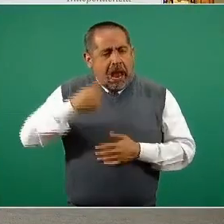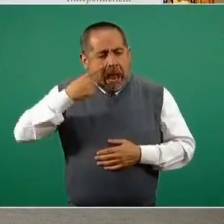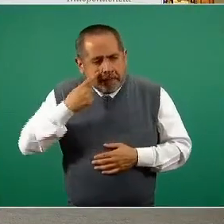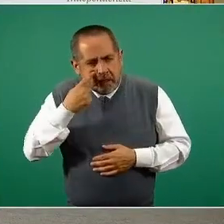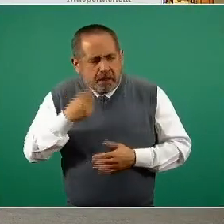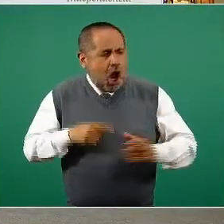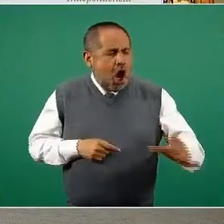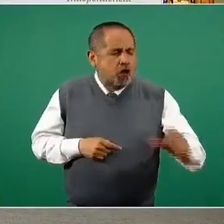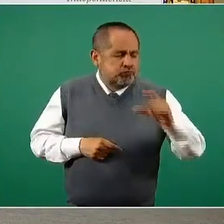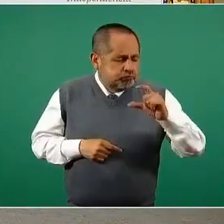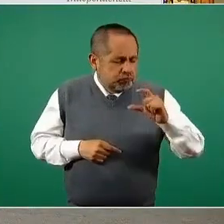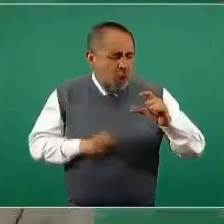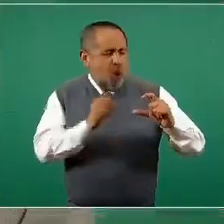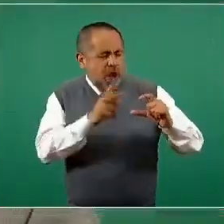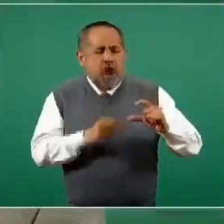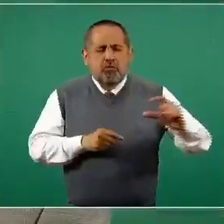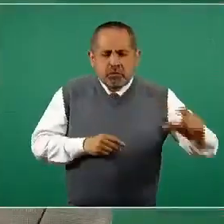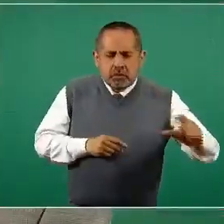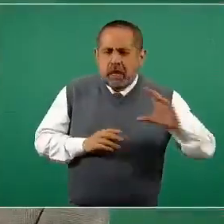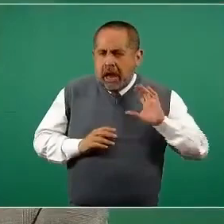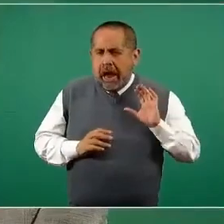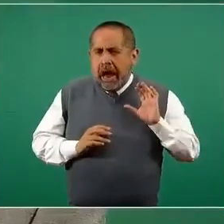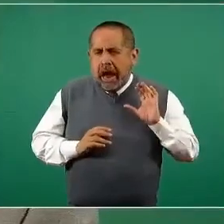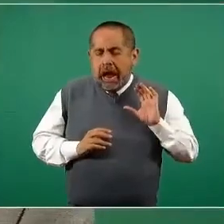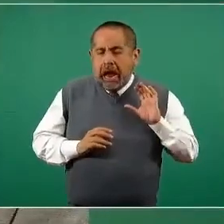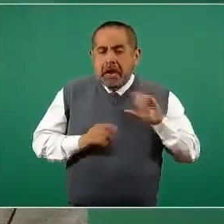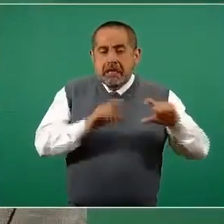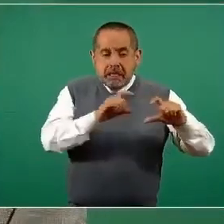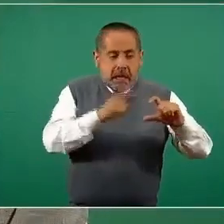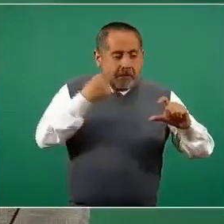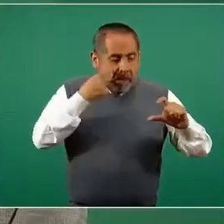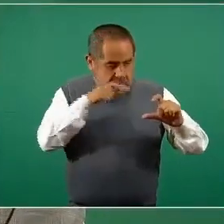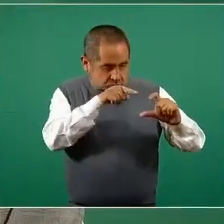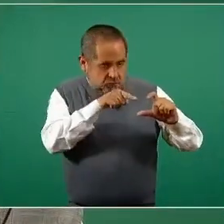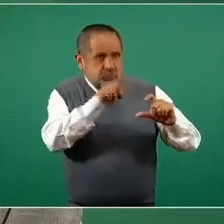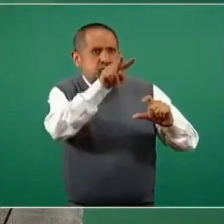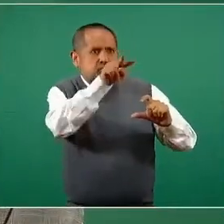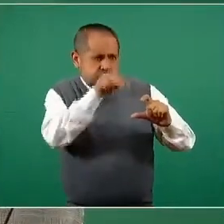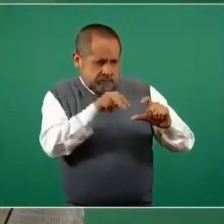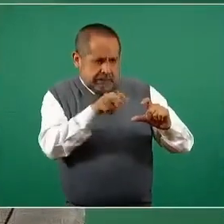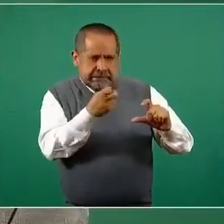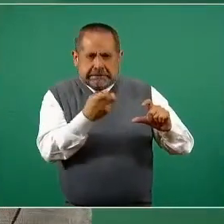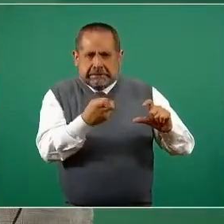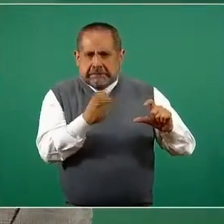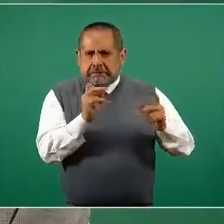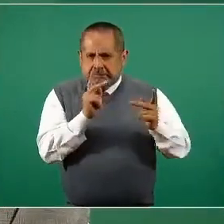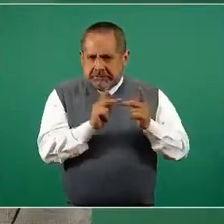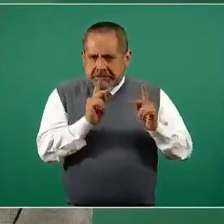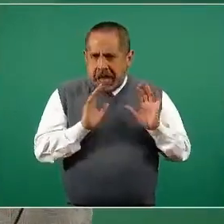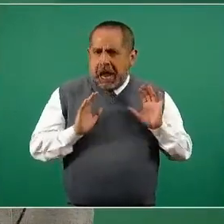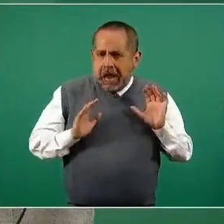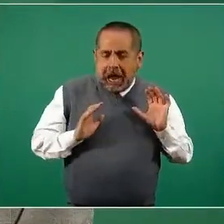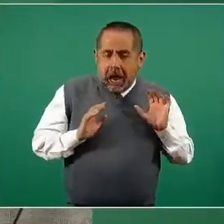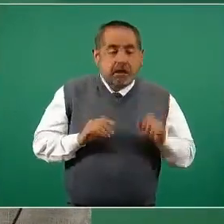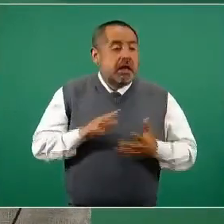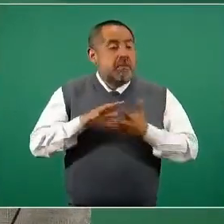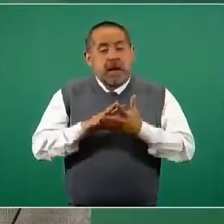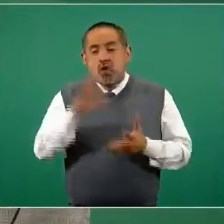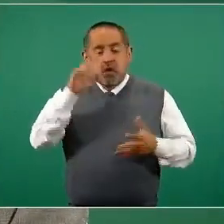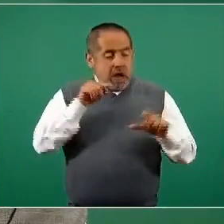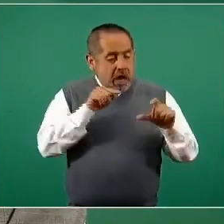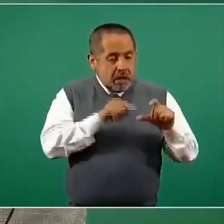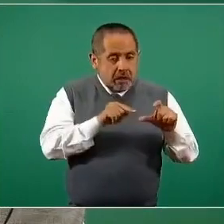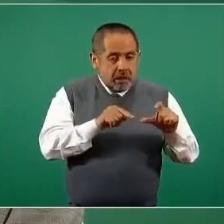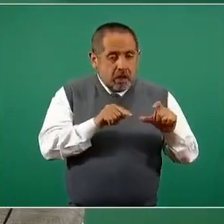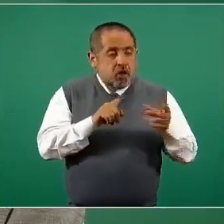esto que la gente lo tenga claro, la credencial del lector para verificar la identidad de la persona y, en la mayoría de los